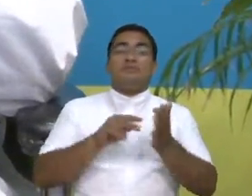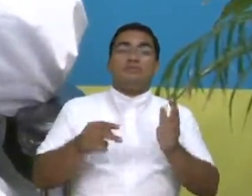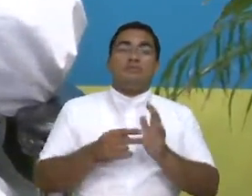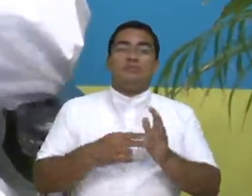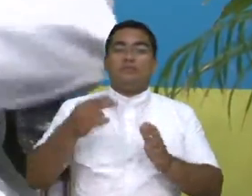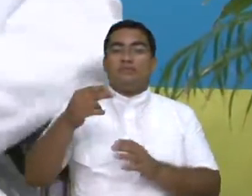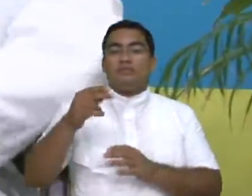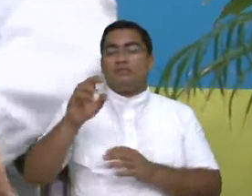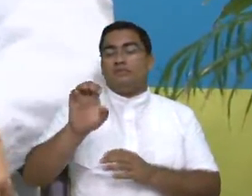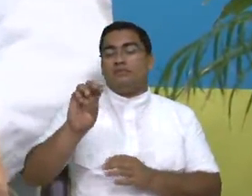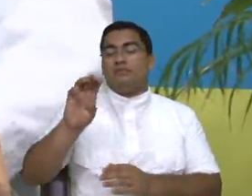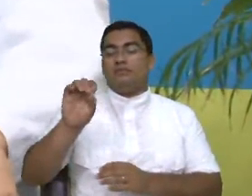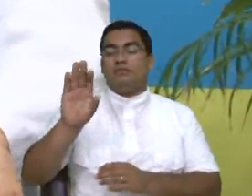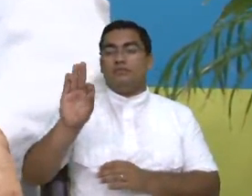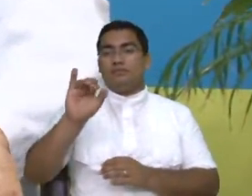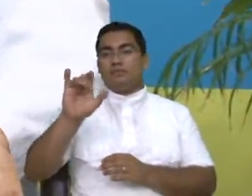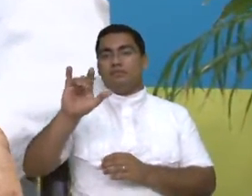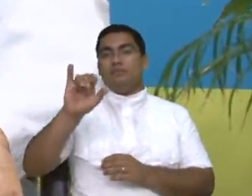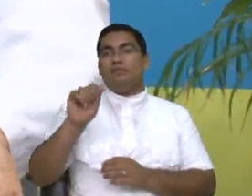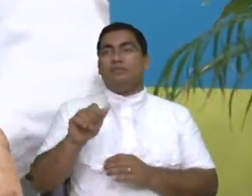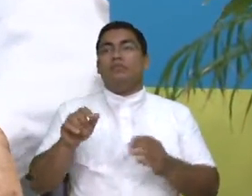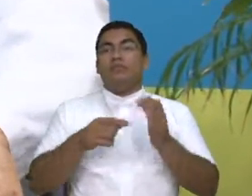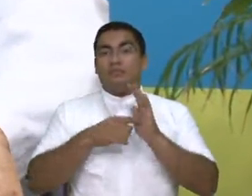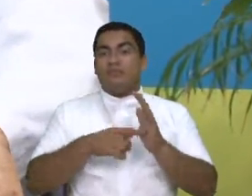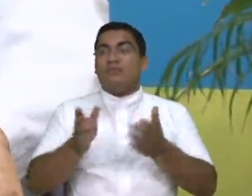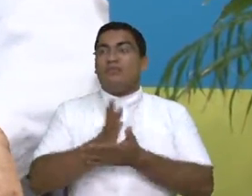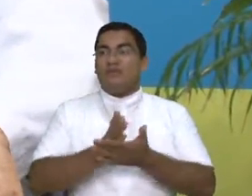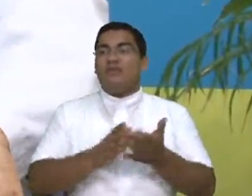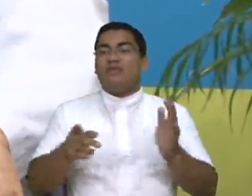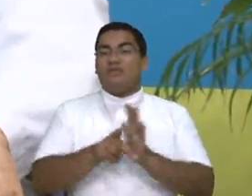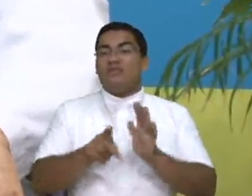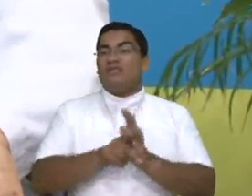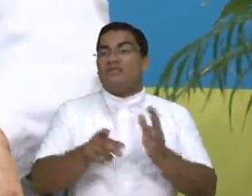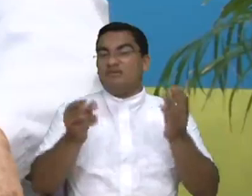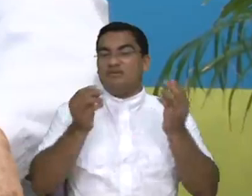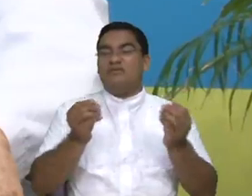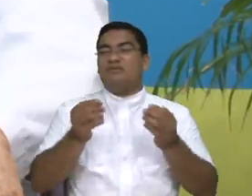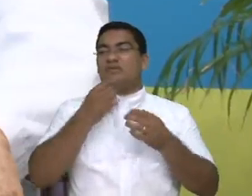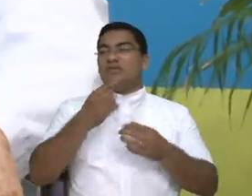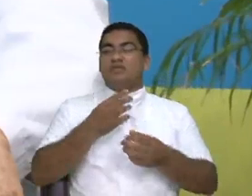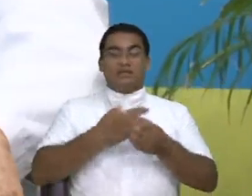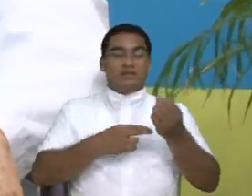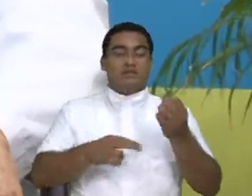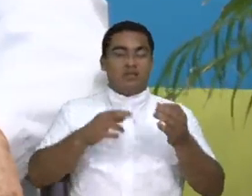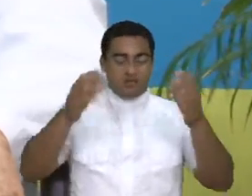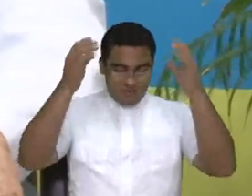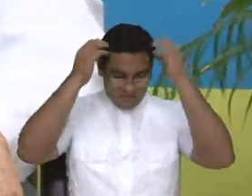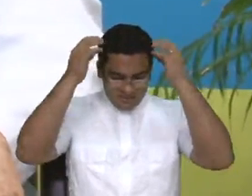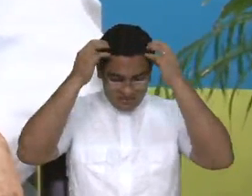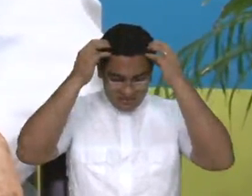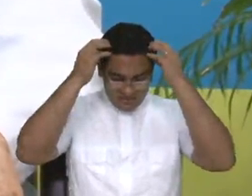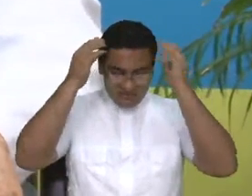de la hemofilia. Pero hay otros sangrados internos que son muy peligrosos también. Claro. El más peligroso de todo es la hemorragia intracraneal, que